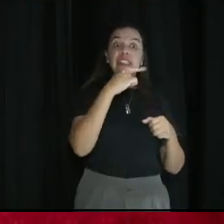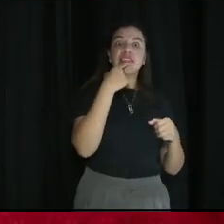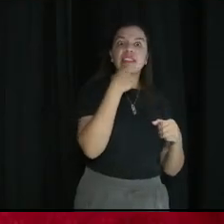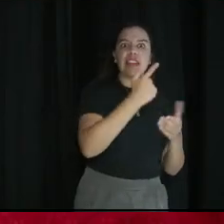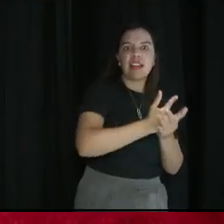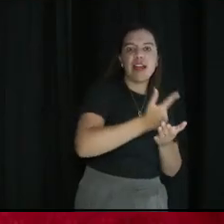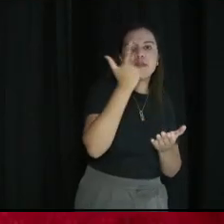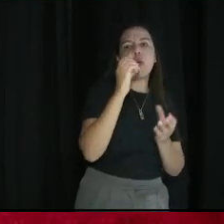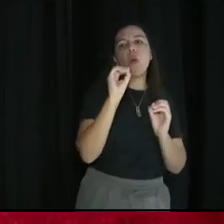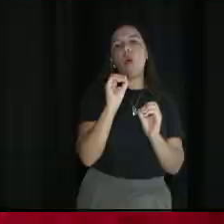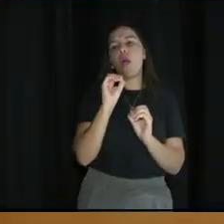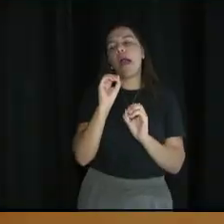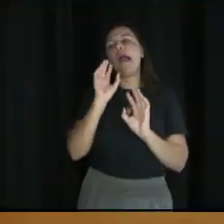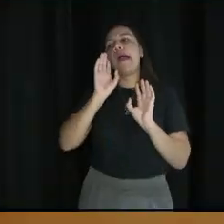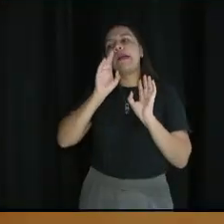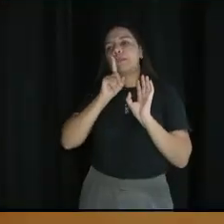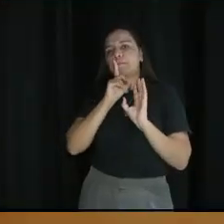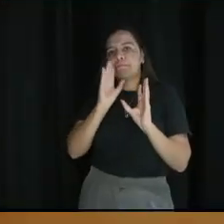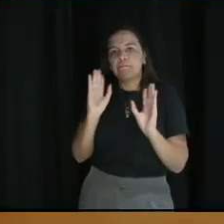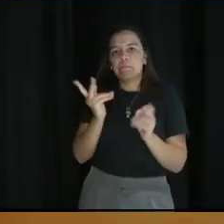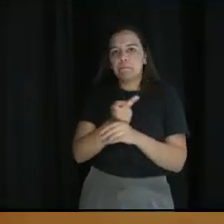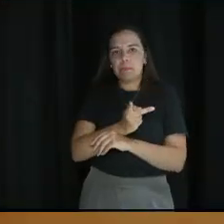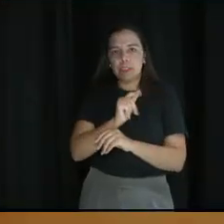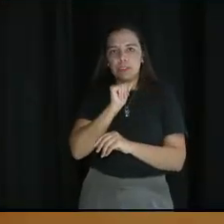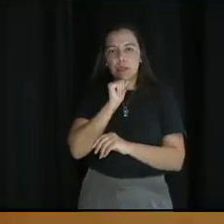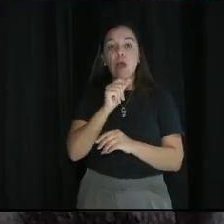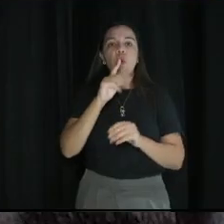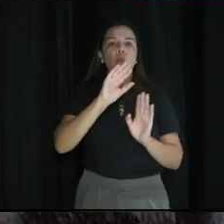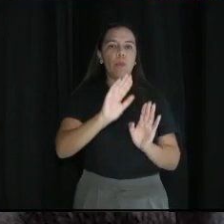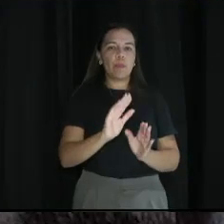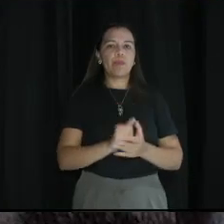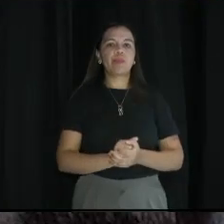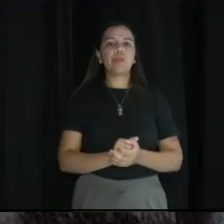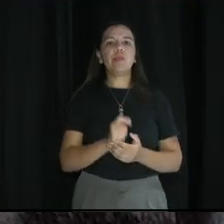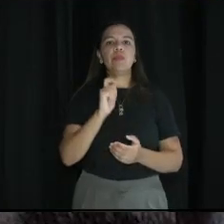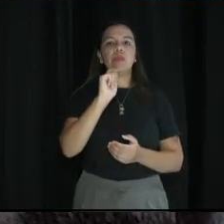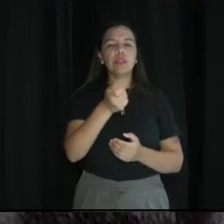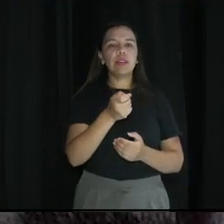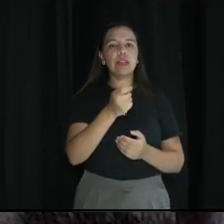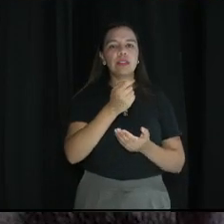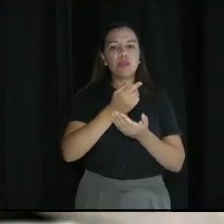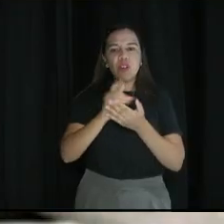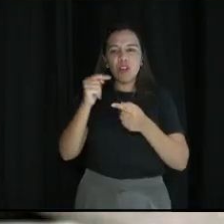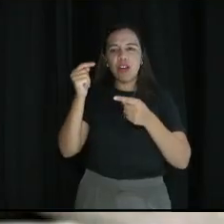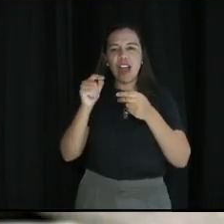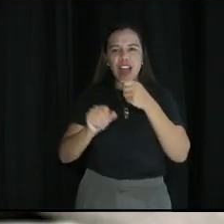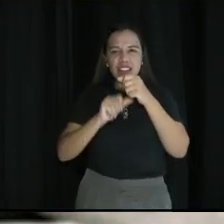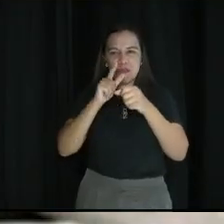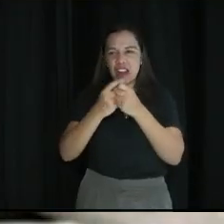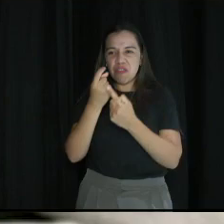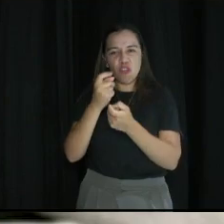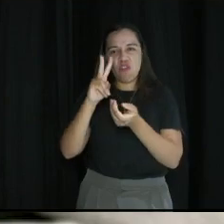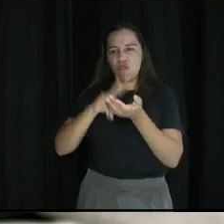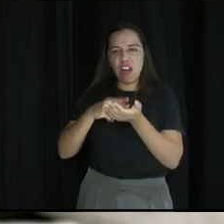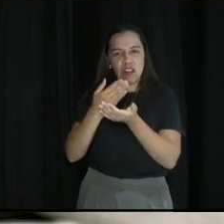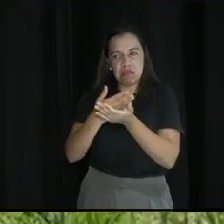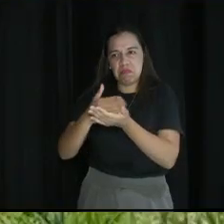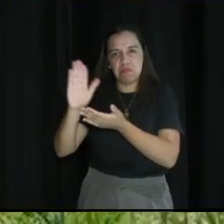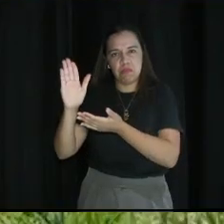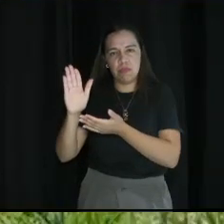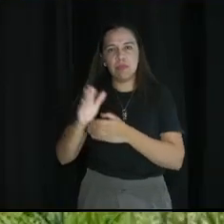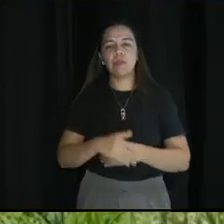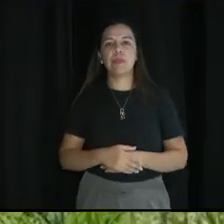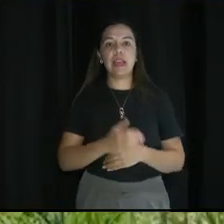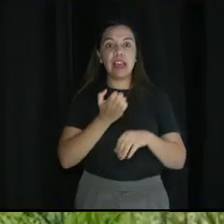permisibles por la ley y qué otras no. En el caso del delito de equiparaciones y excluyentes que nos establece el artículo 310 del Código Penal del